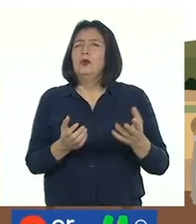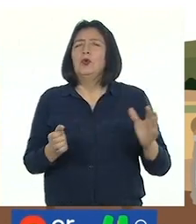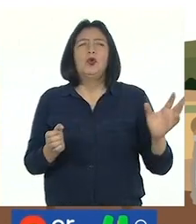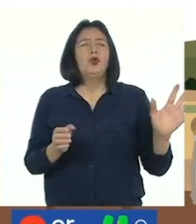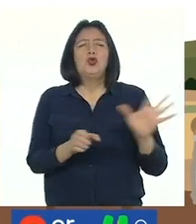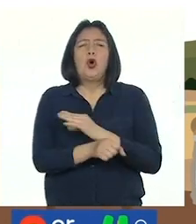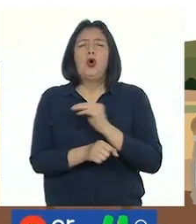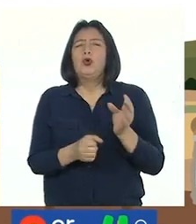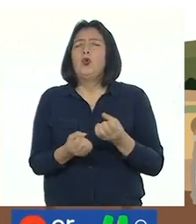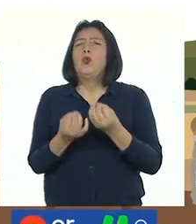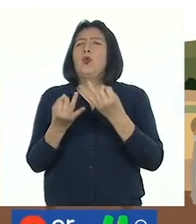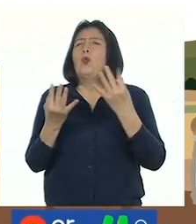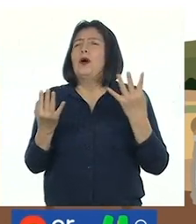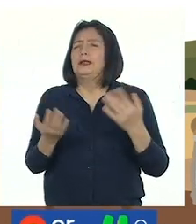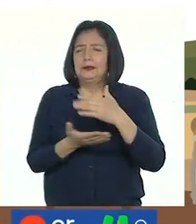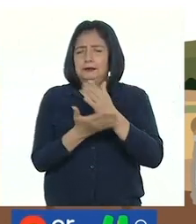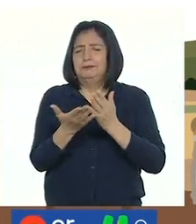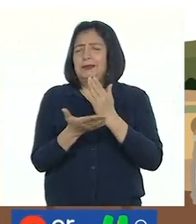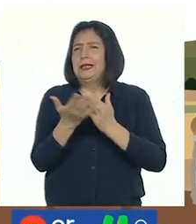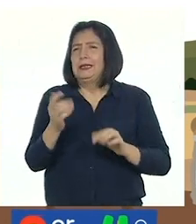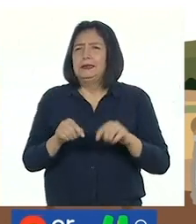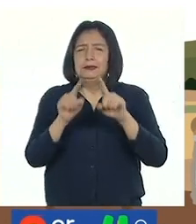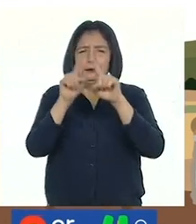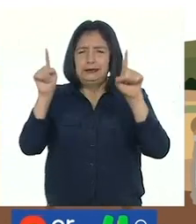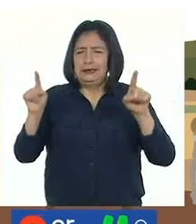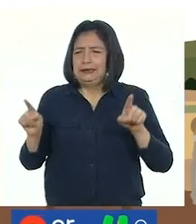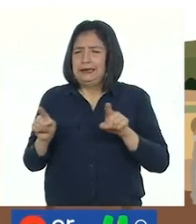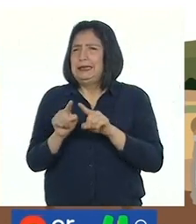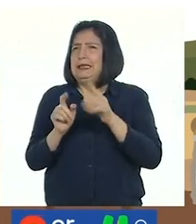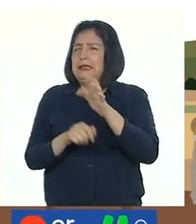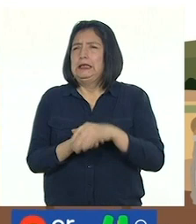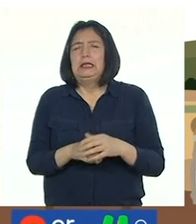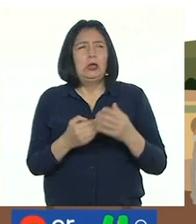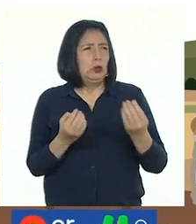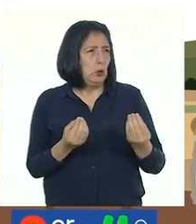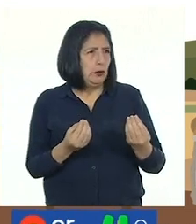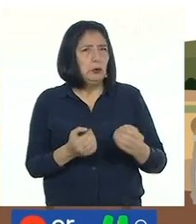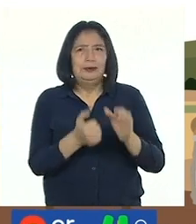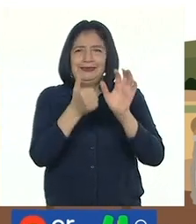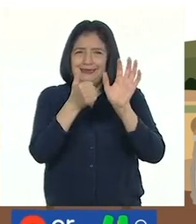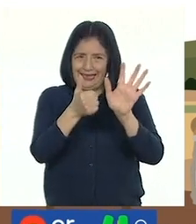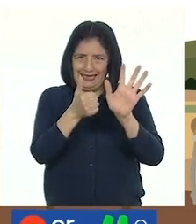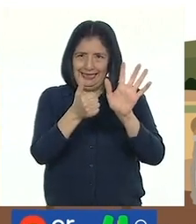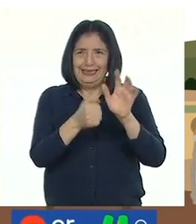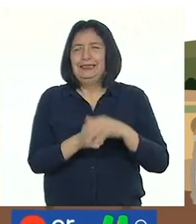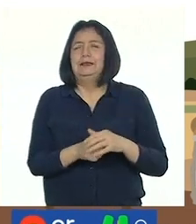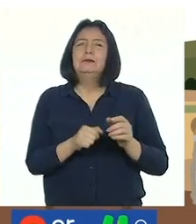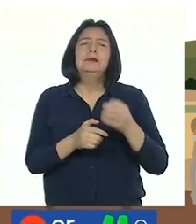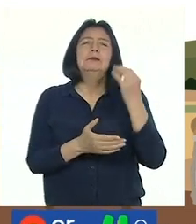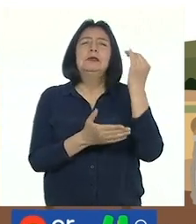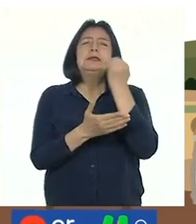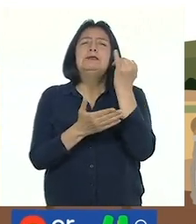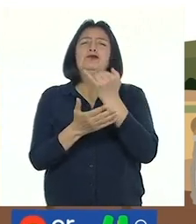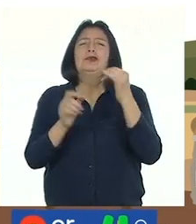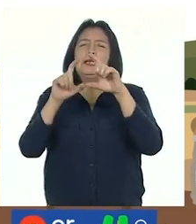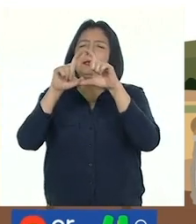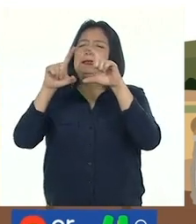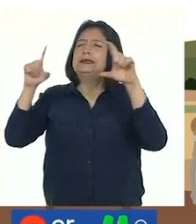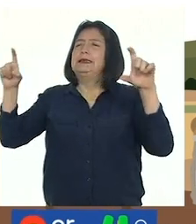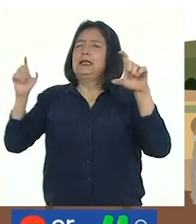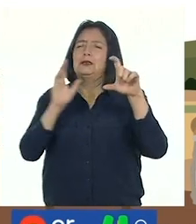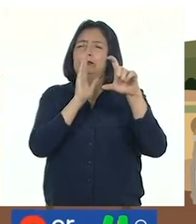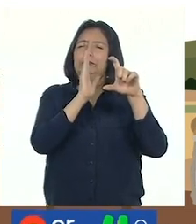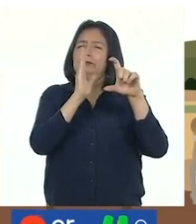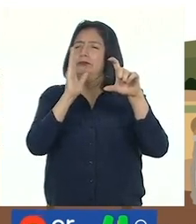el total de partes en la que se dividió el terreno. O sea, 6. Dibujaré el rectángulo y